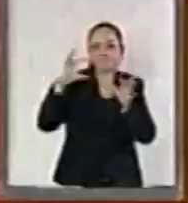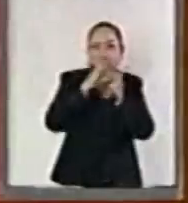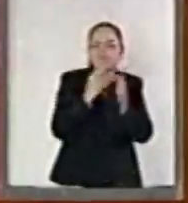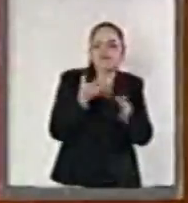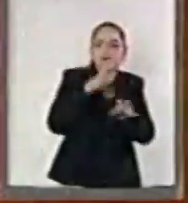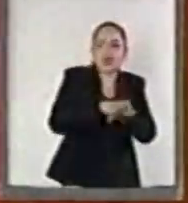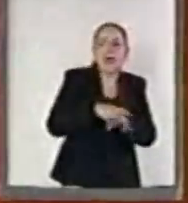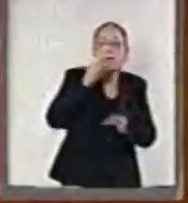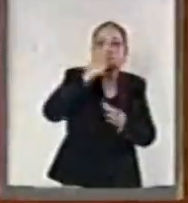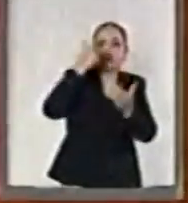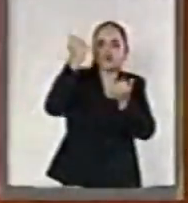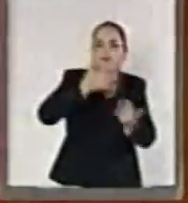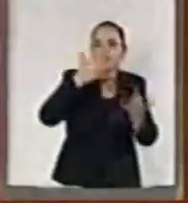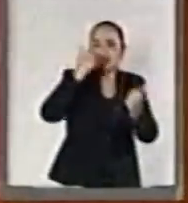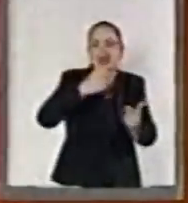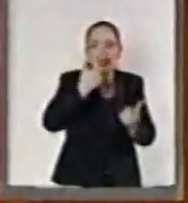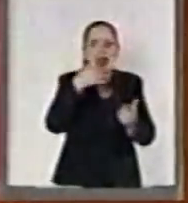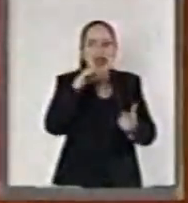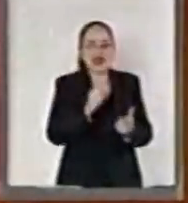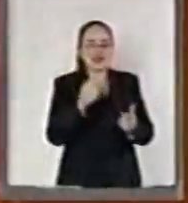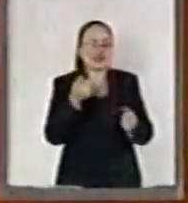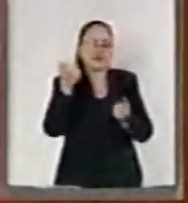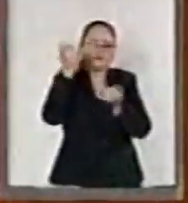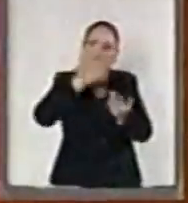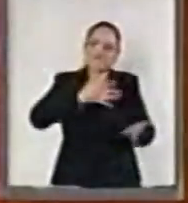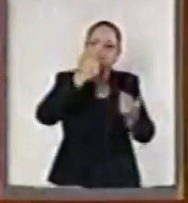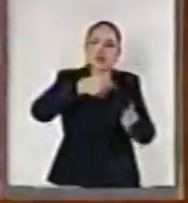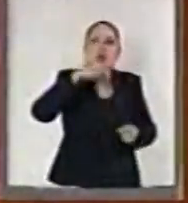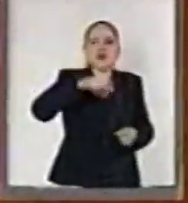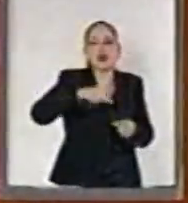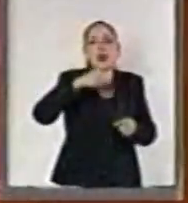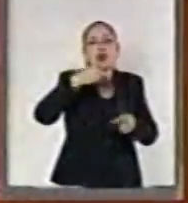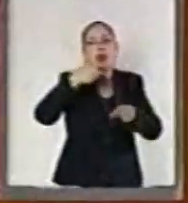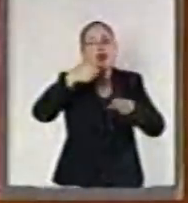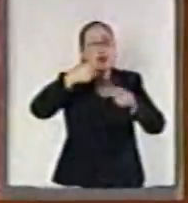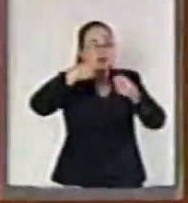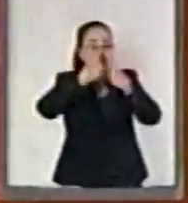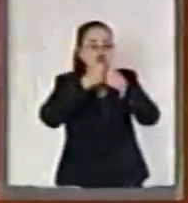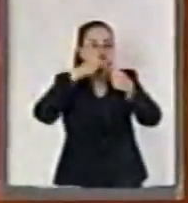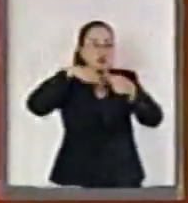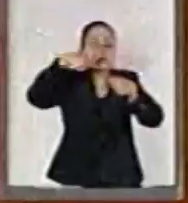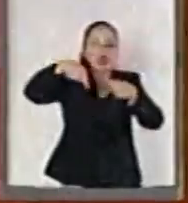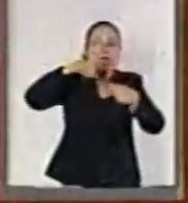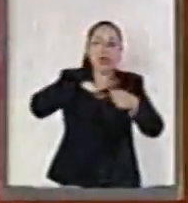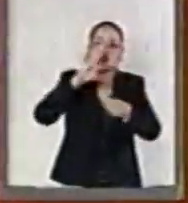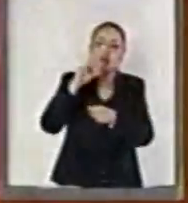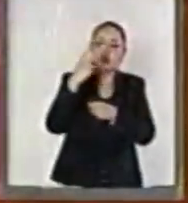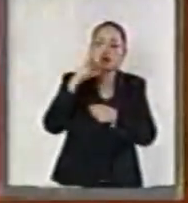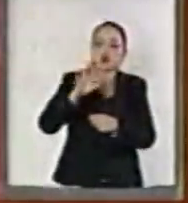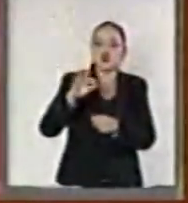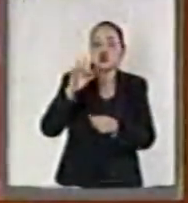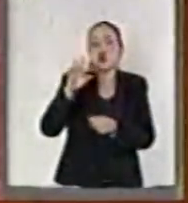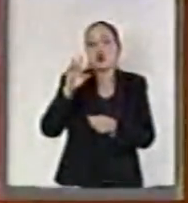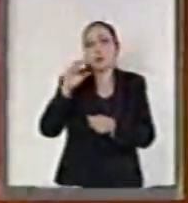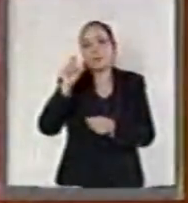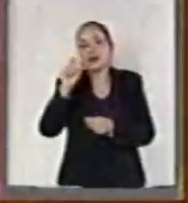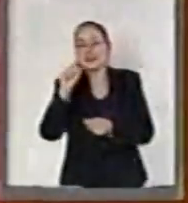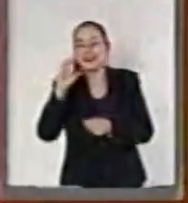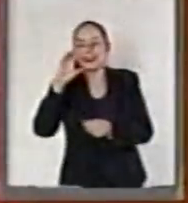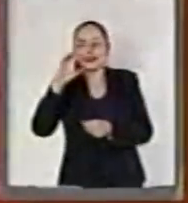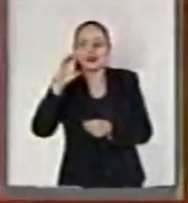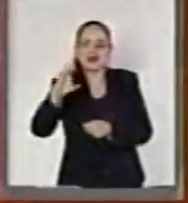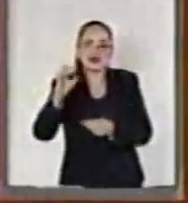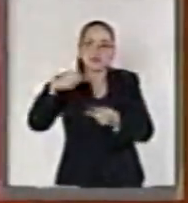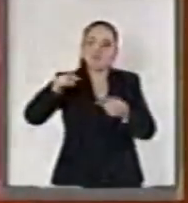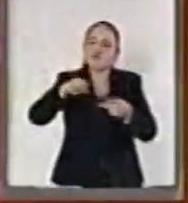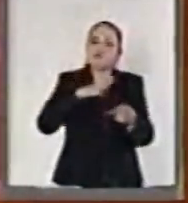gas importado. En ese estado fronterizo, el gas se vendió en 42 pesos con 20 centavos por cada